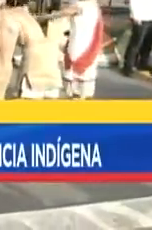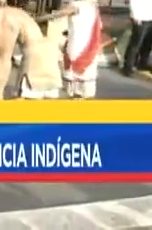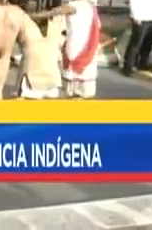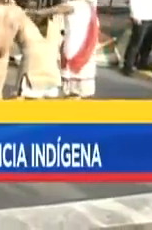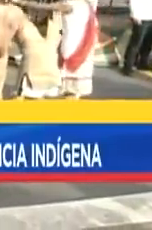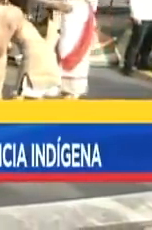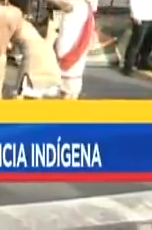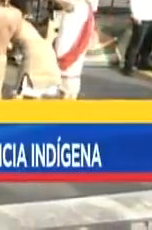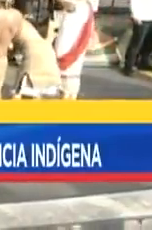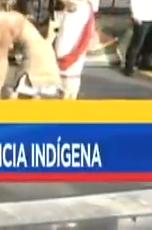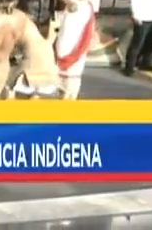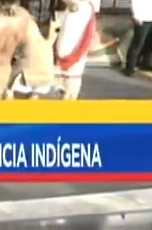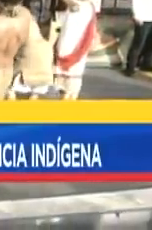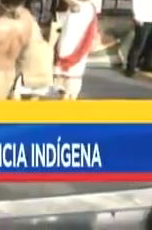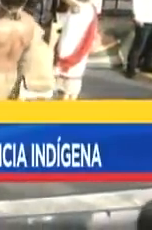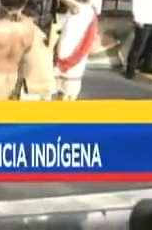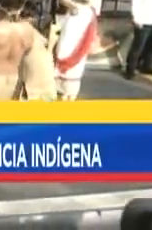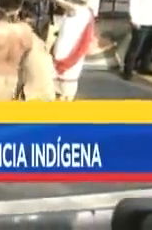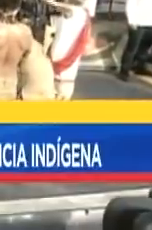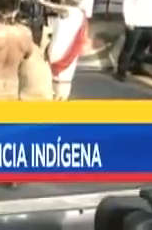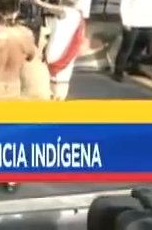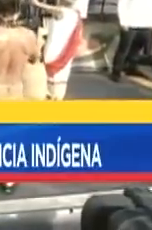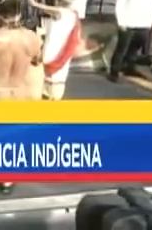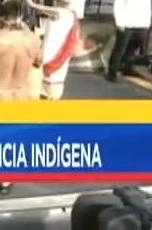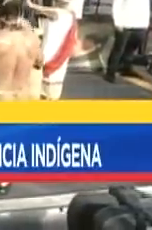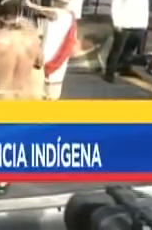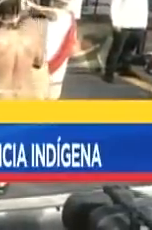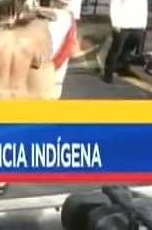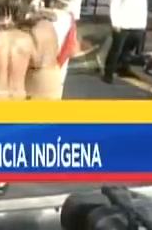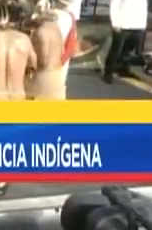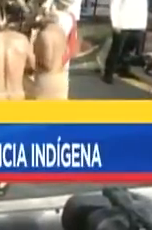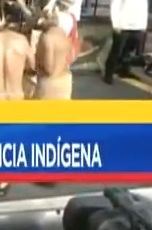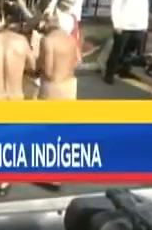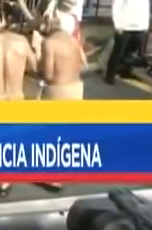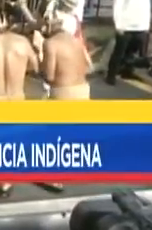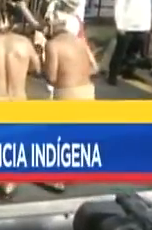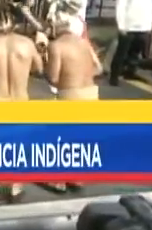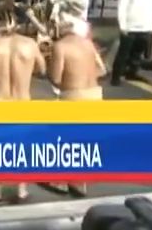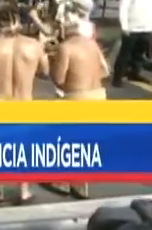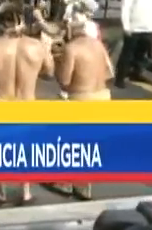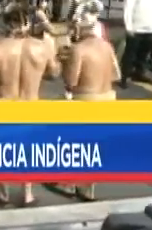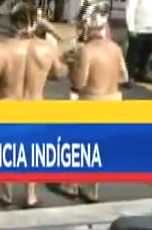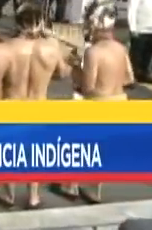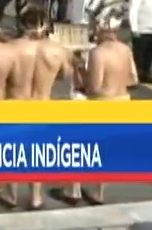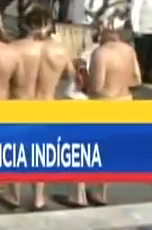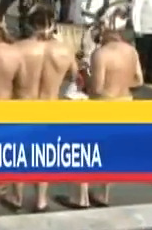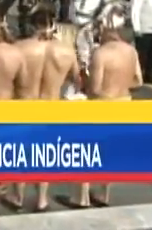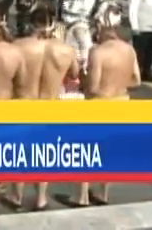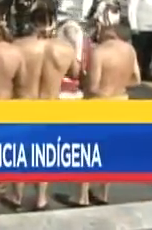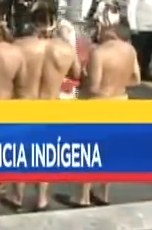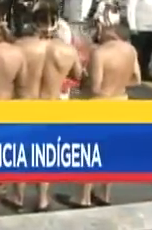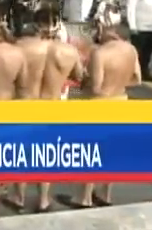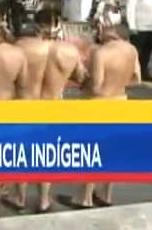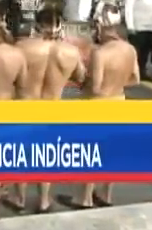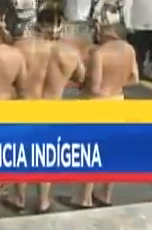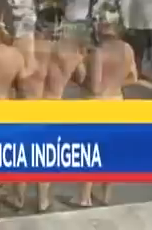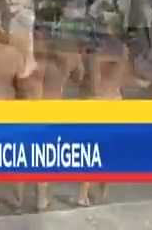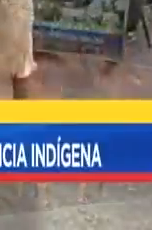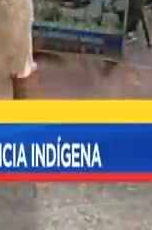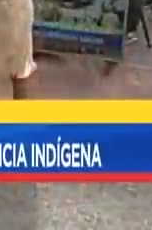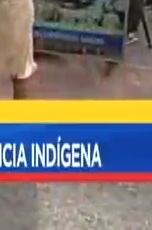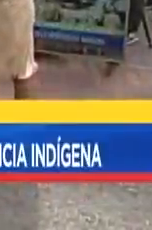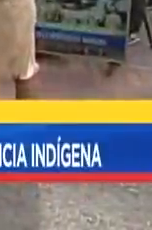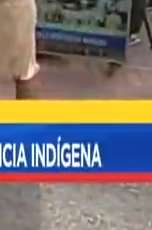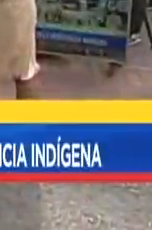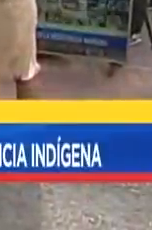y este ritual al presidente de la República Bolivariana de Venezuela, la doctora Cilia Flores de Maduro, primera combatiente, ritual de prosperidad y protección para el